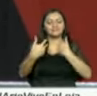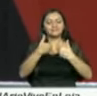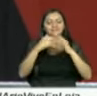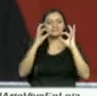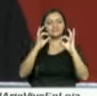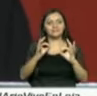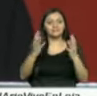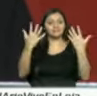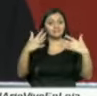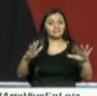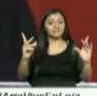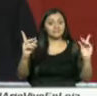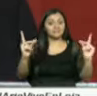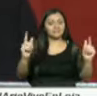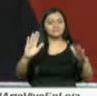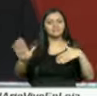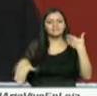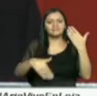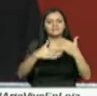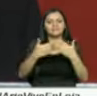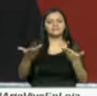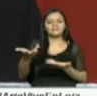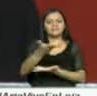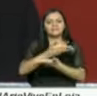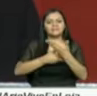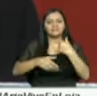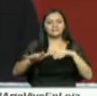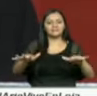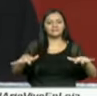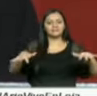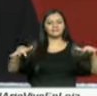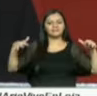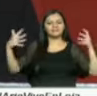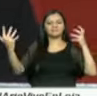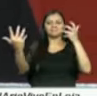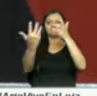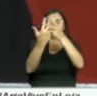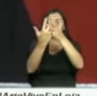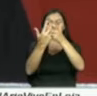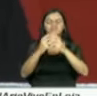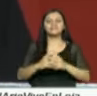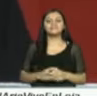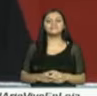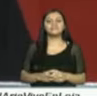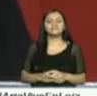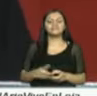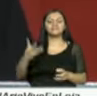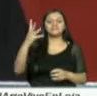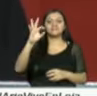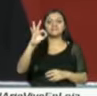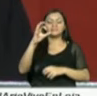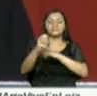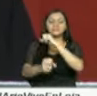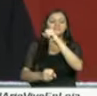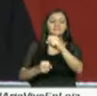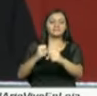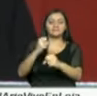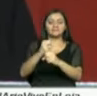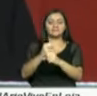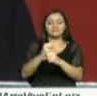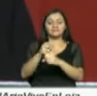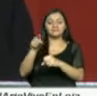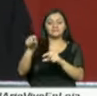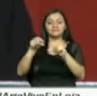están ya listos y todos nosotros los espectadores. En los 40 años de historia de la